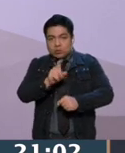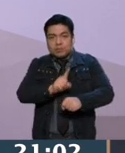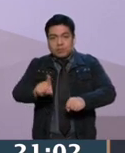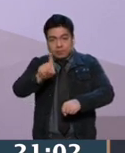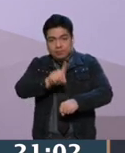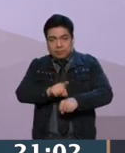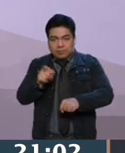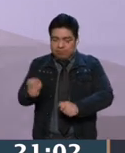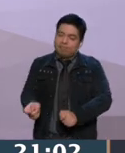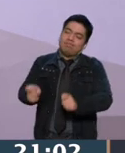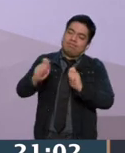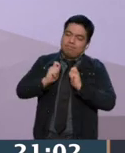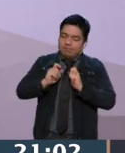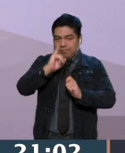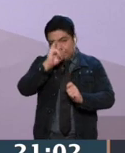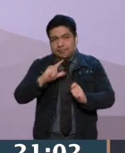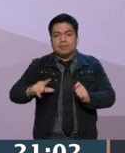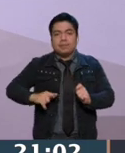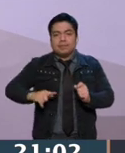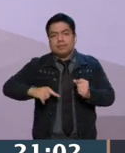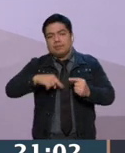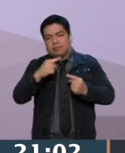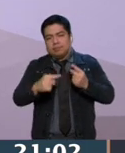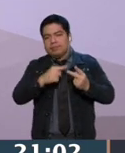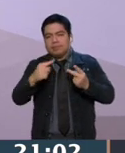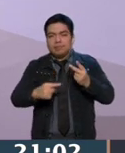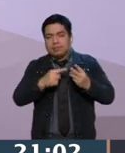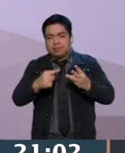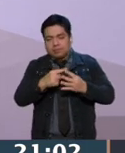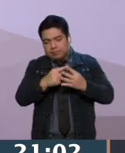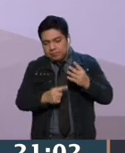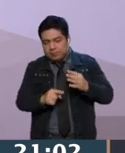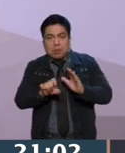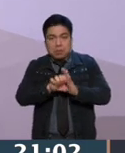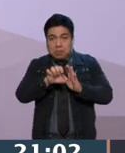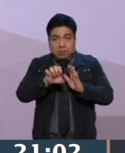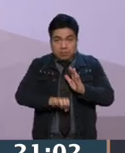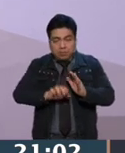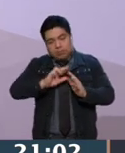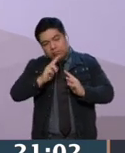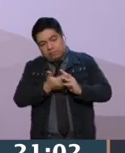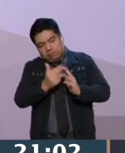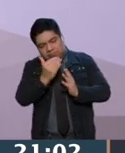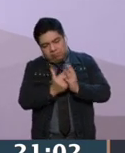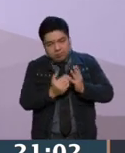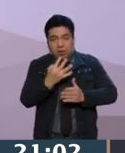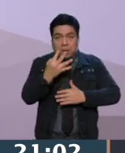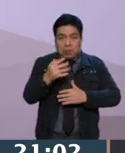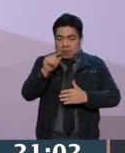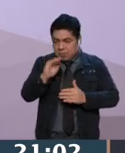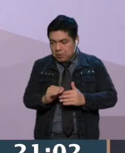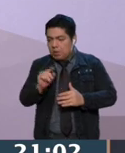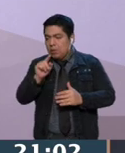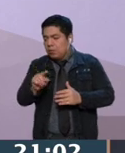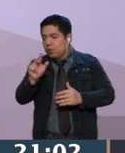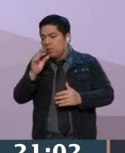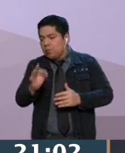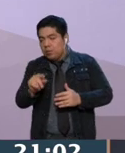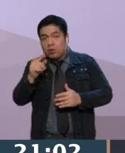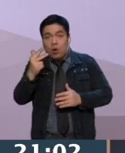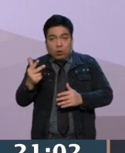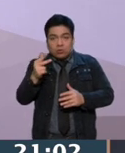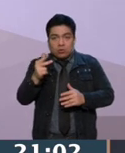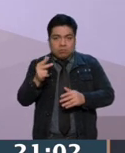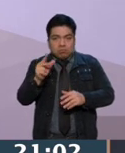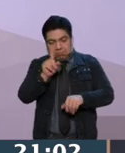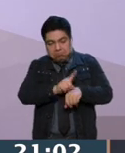como mandatario. Destacó los principales logros de su administración, como la reducción de homicidios que pasaron de 4 a 1.8 al día en enero de